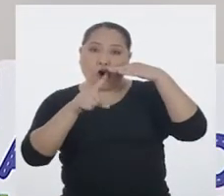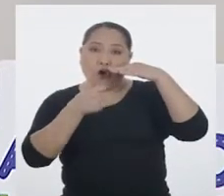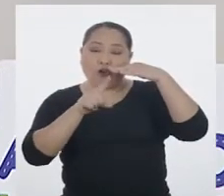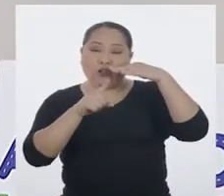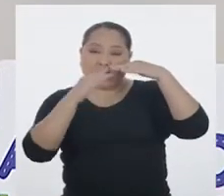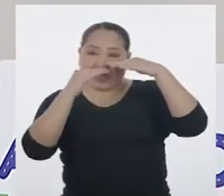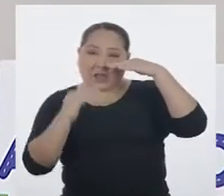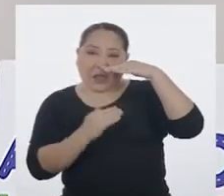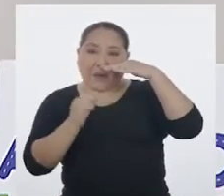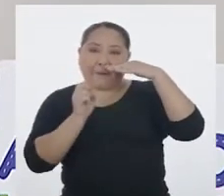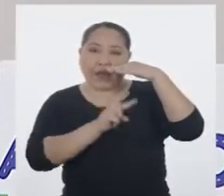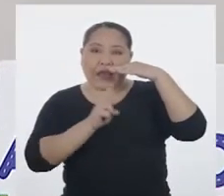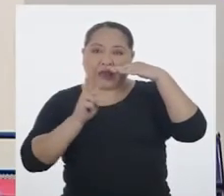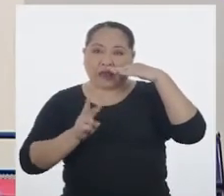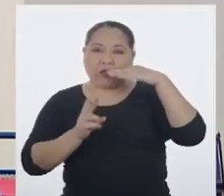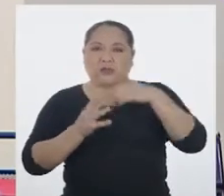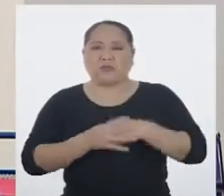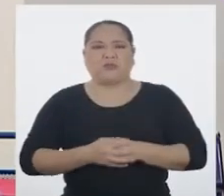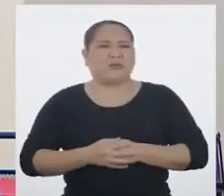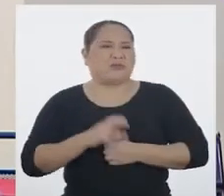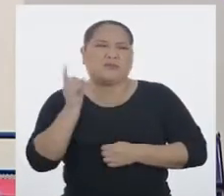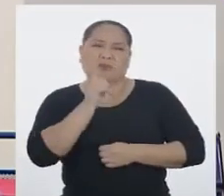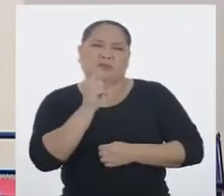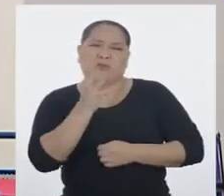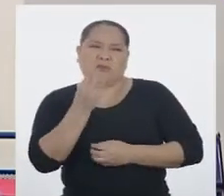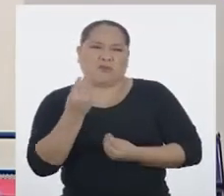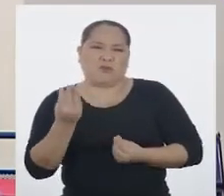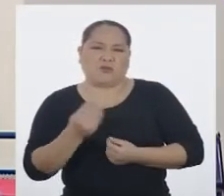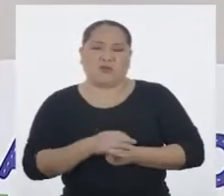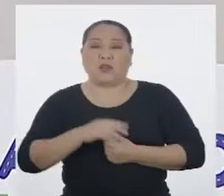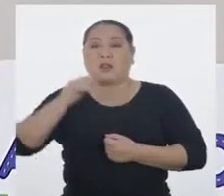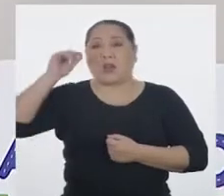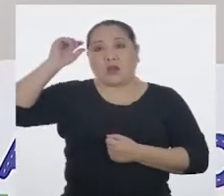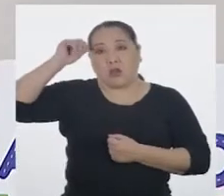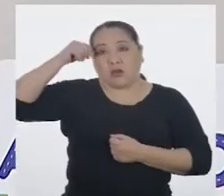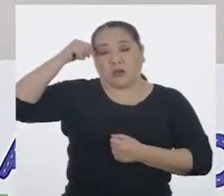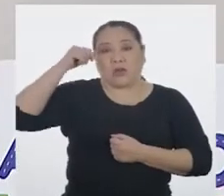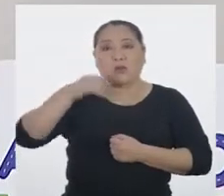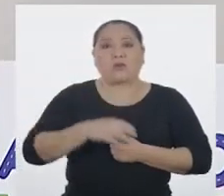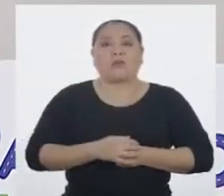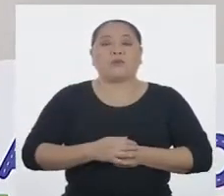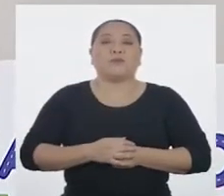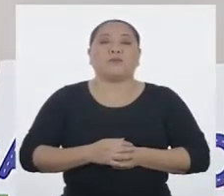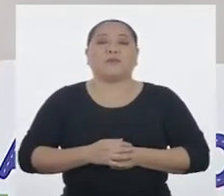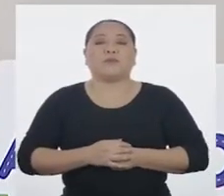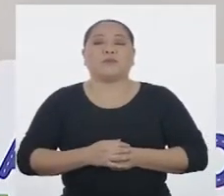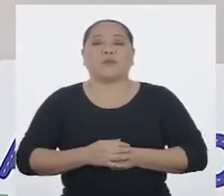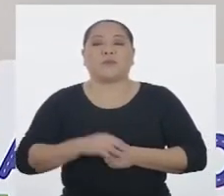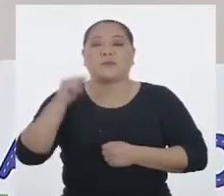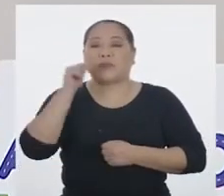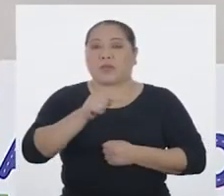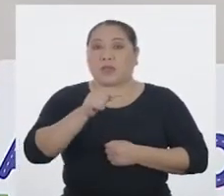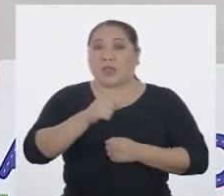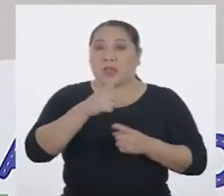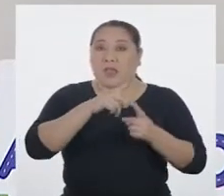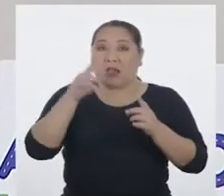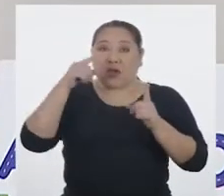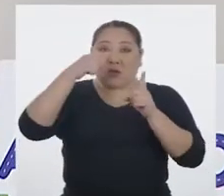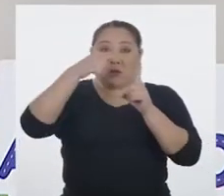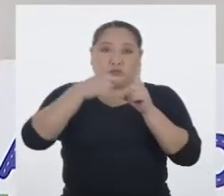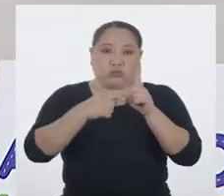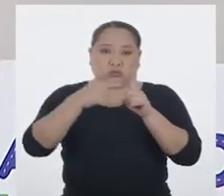y 22 grados centígrados. Ah, no es tanto. Recordemos que la temperatura del aire en los